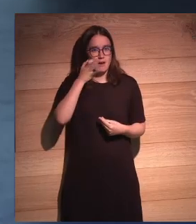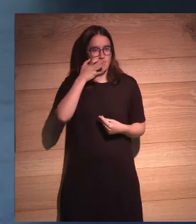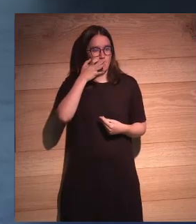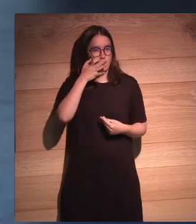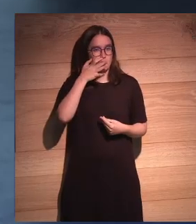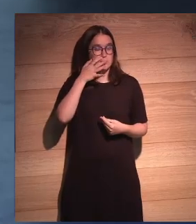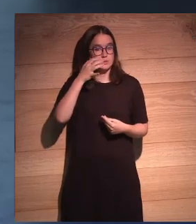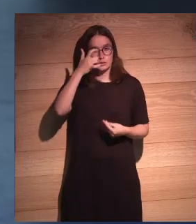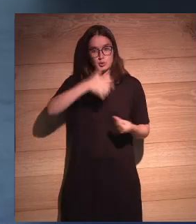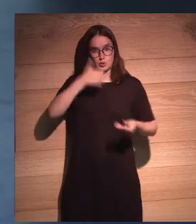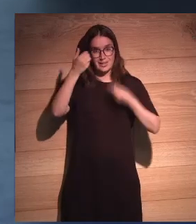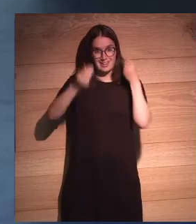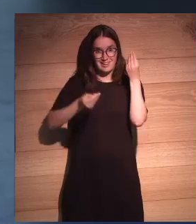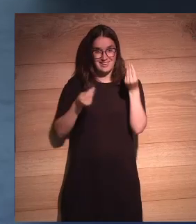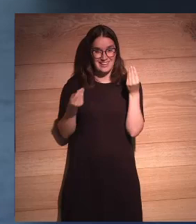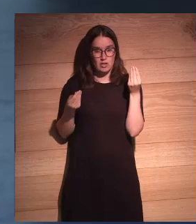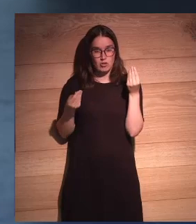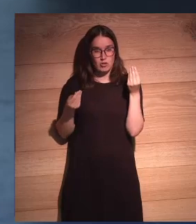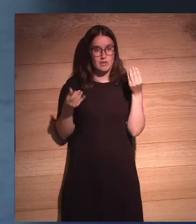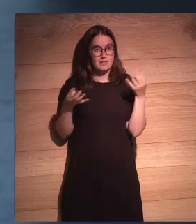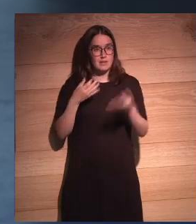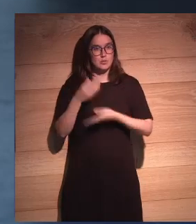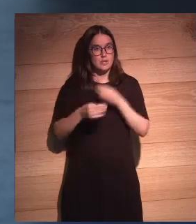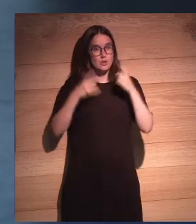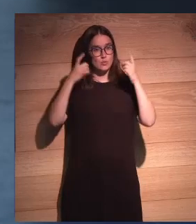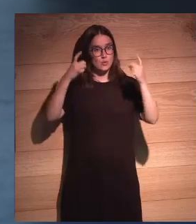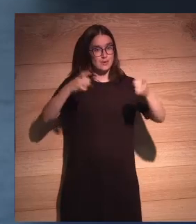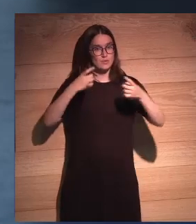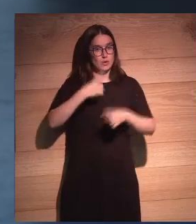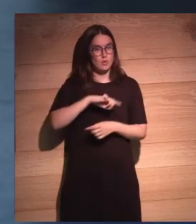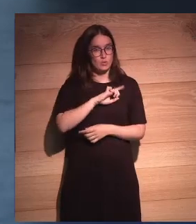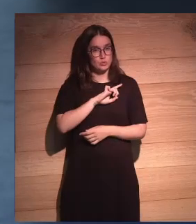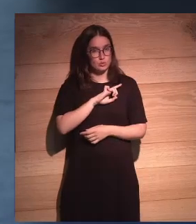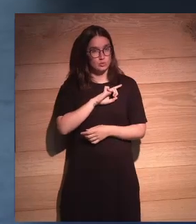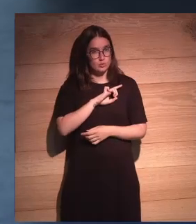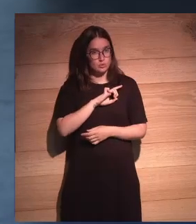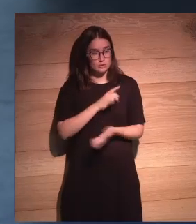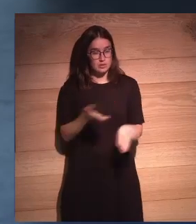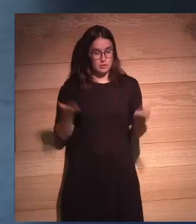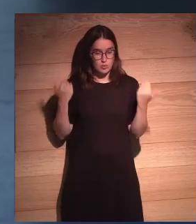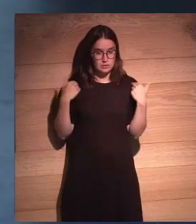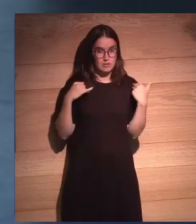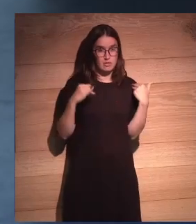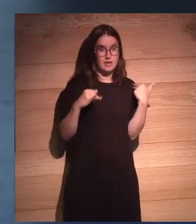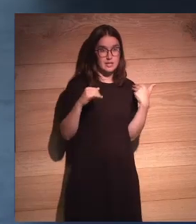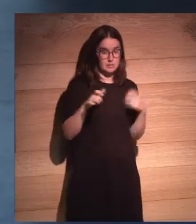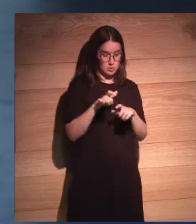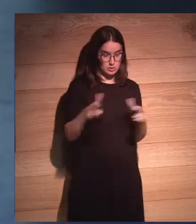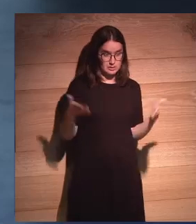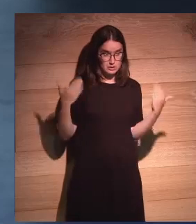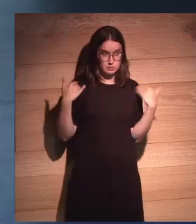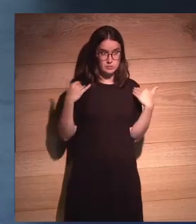Realmente yo creo que debiéramos de hacer un esfuerzo nosotros, que tienen responsabilidad, y los que